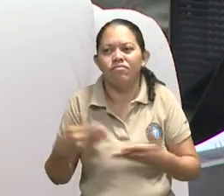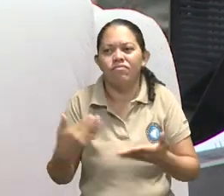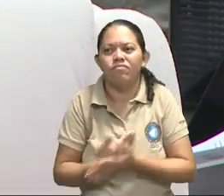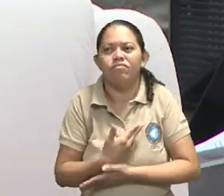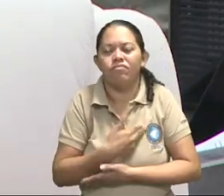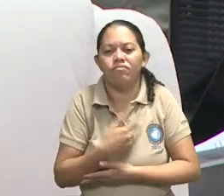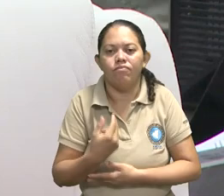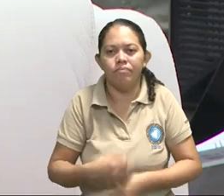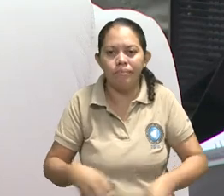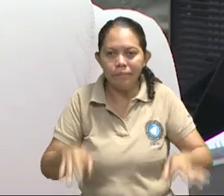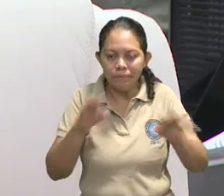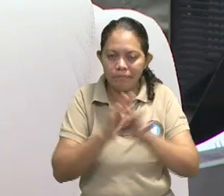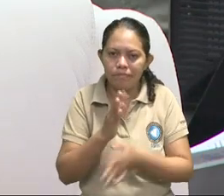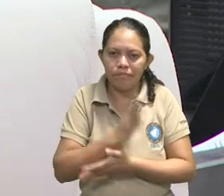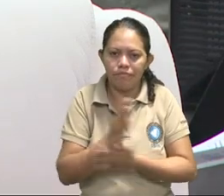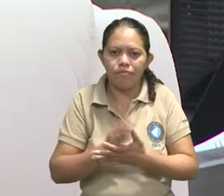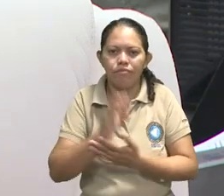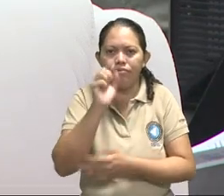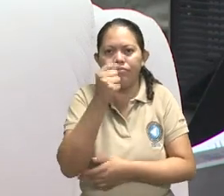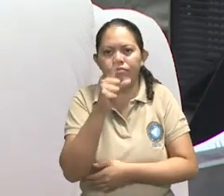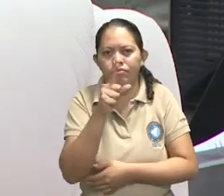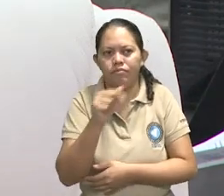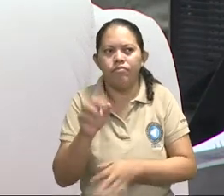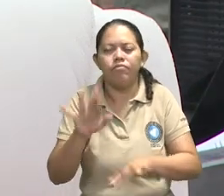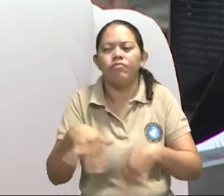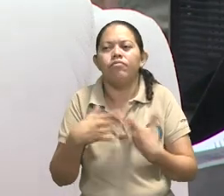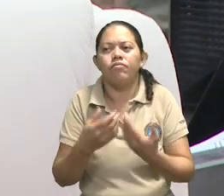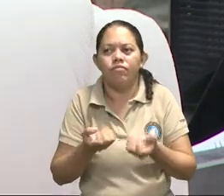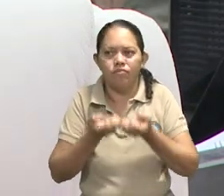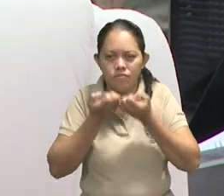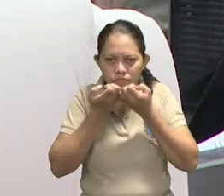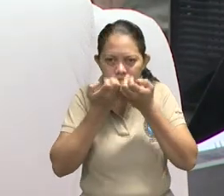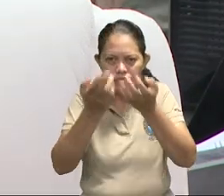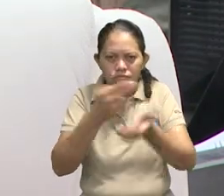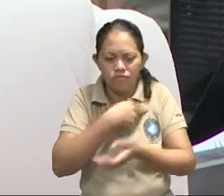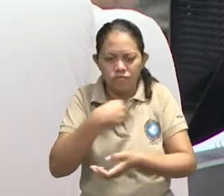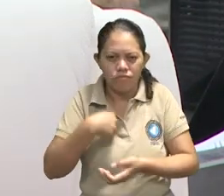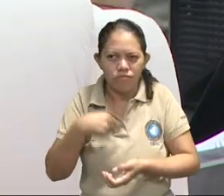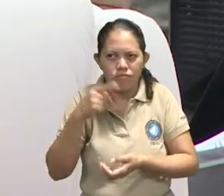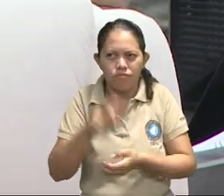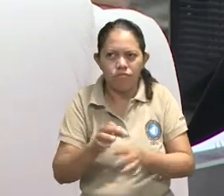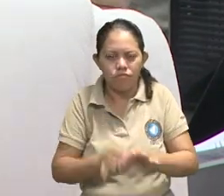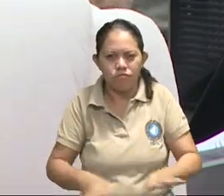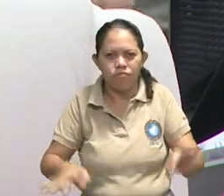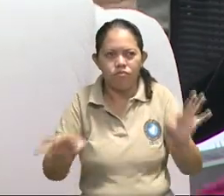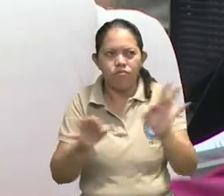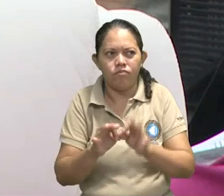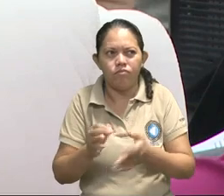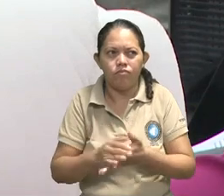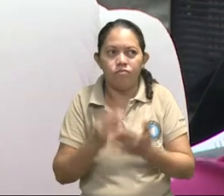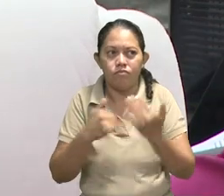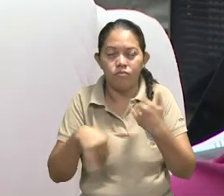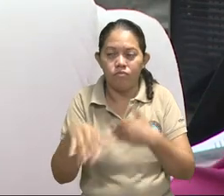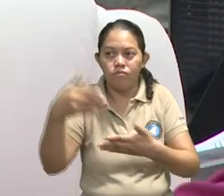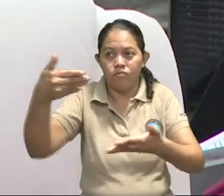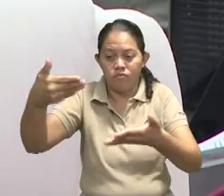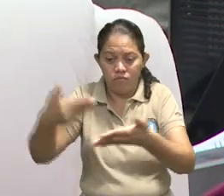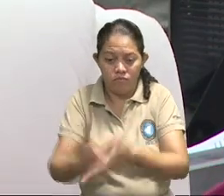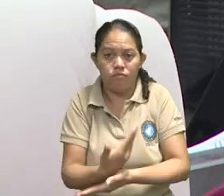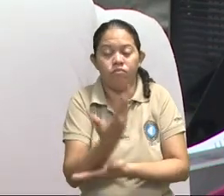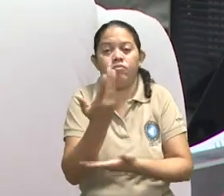regulación experimental o sandbox? Pues, para información de ustedes, es una de las tendencias más